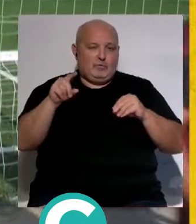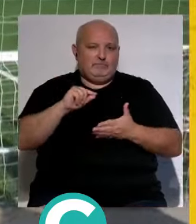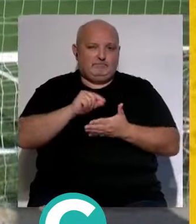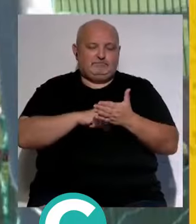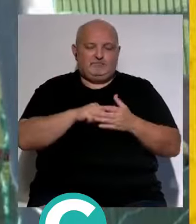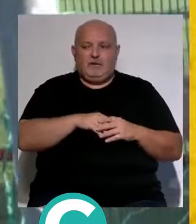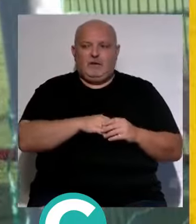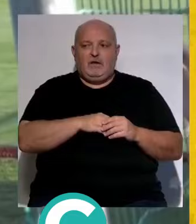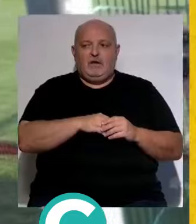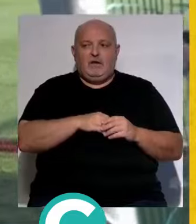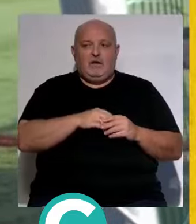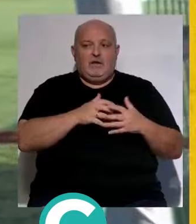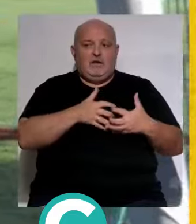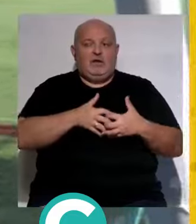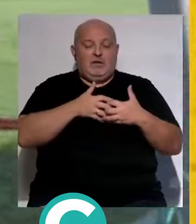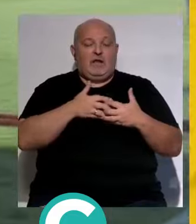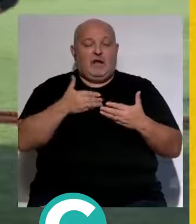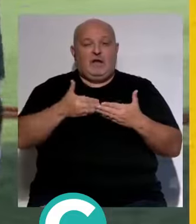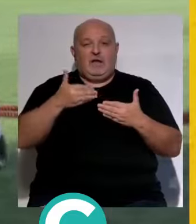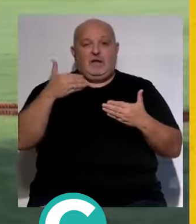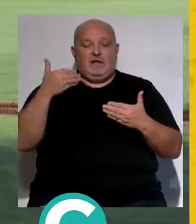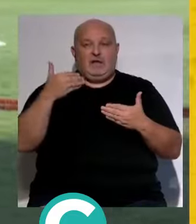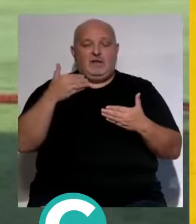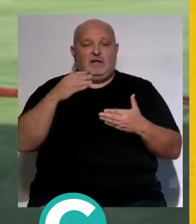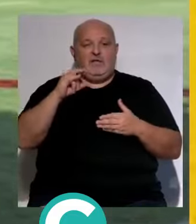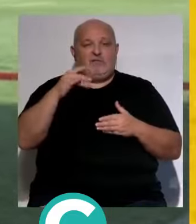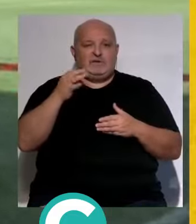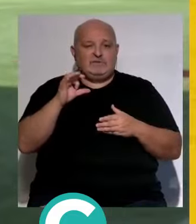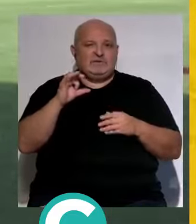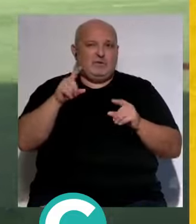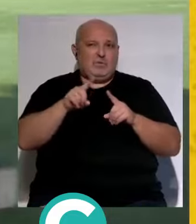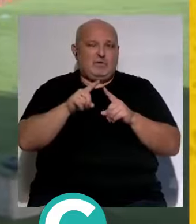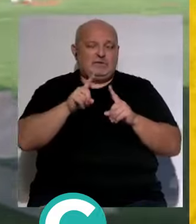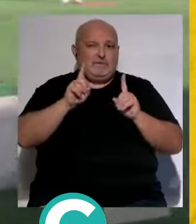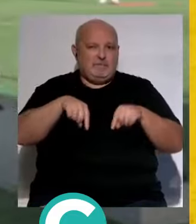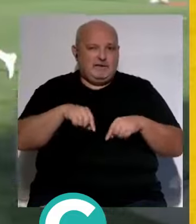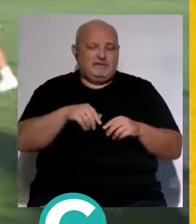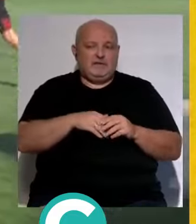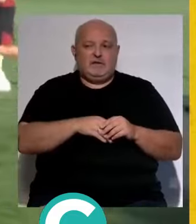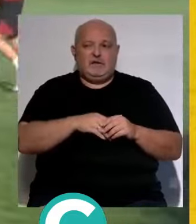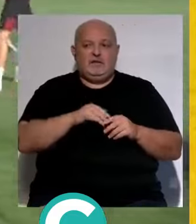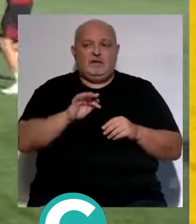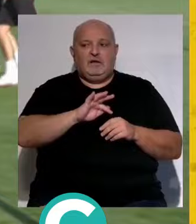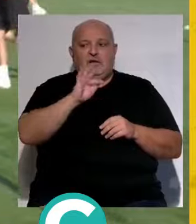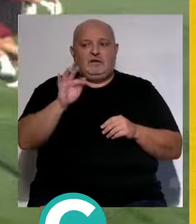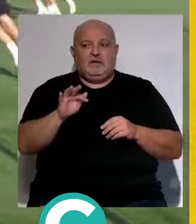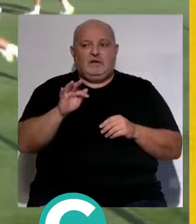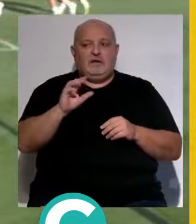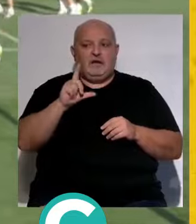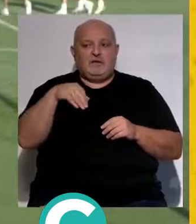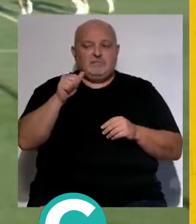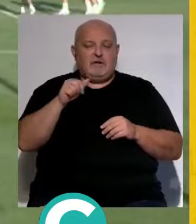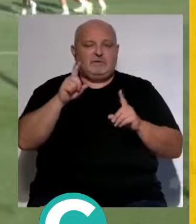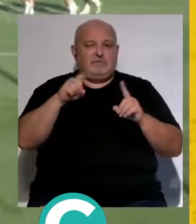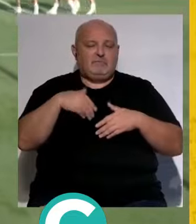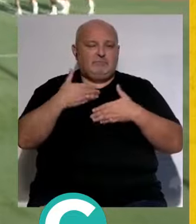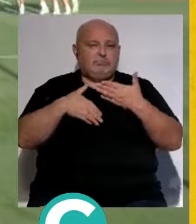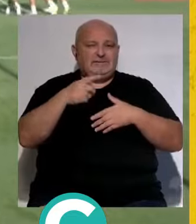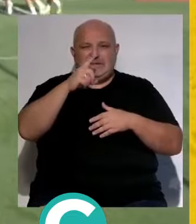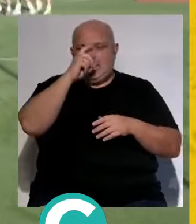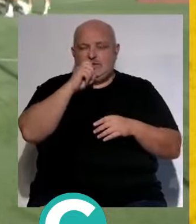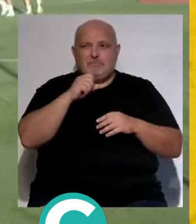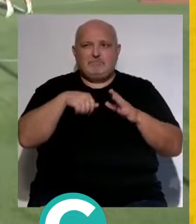tener opciones, ¿no? de pelear, ¿no? Porque anteriormente estuvo Cifuente, que también era prácticamente indiscutible, después se encontró con Ledesma, indiscutible, que quizá este